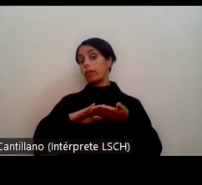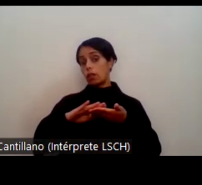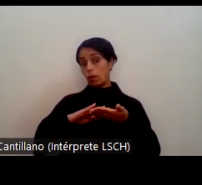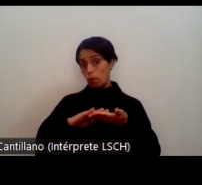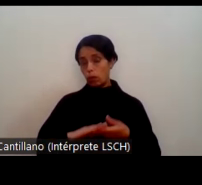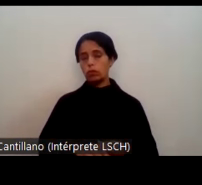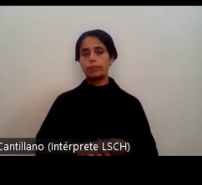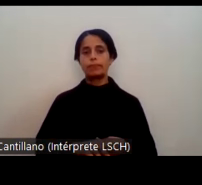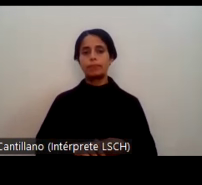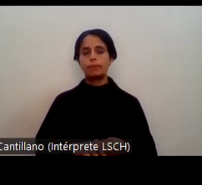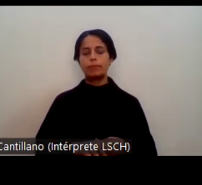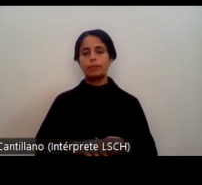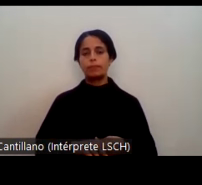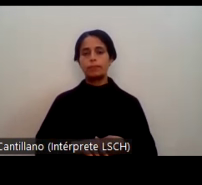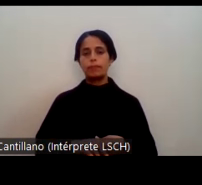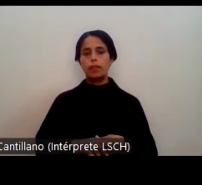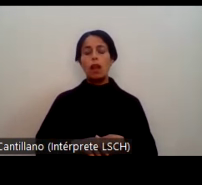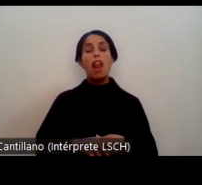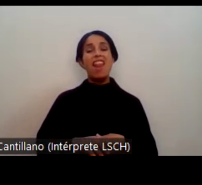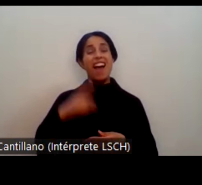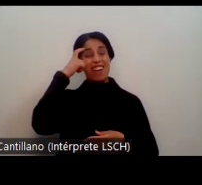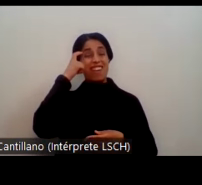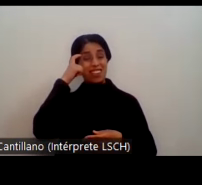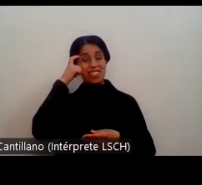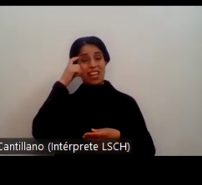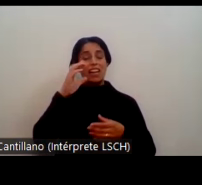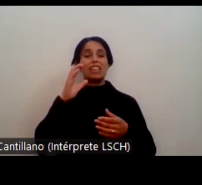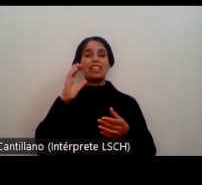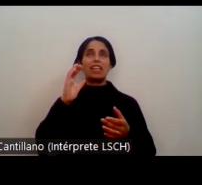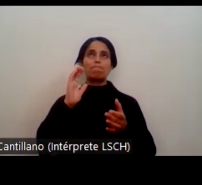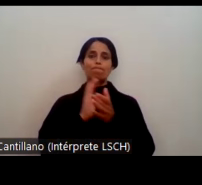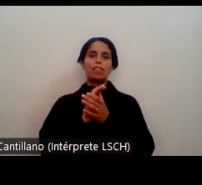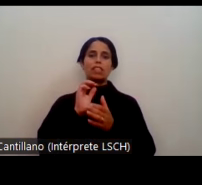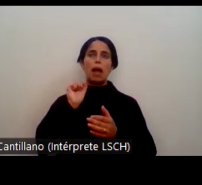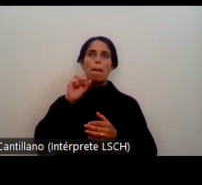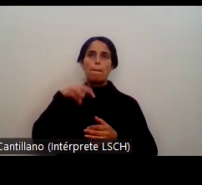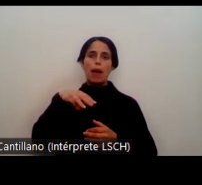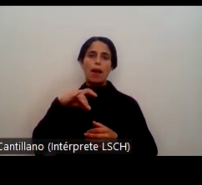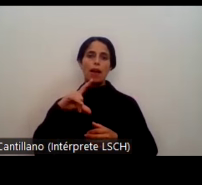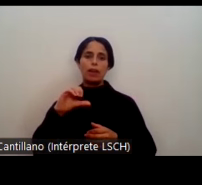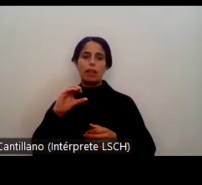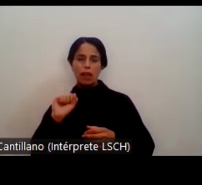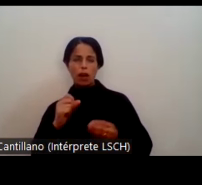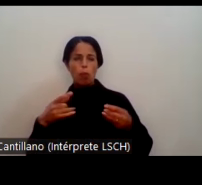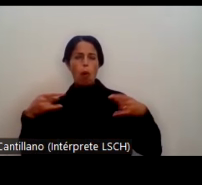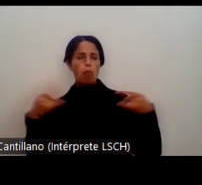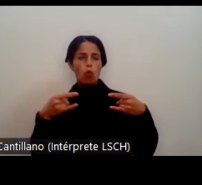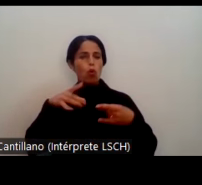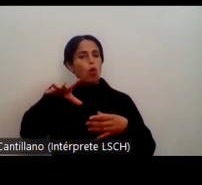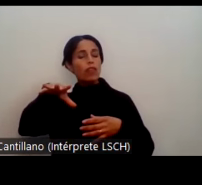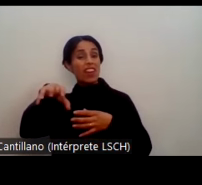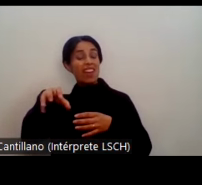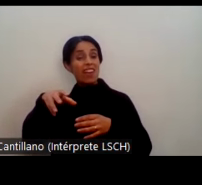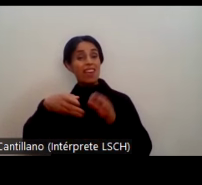de las creencias chamánicas como creencias religiosas de un amplio